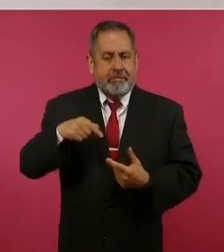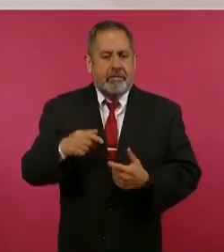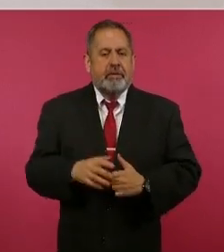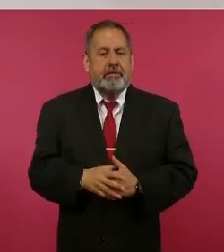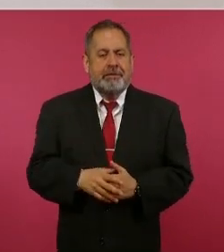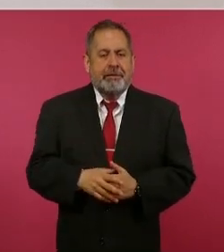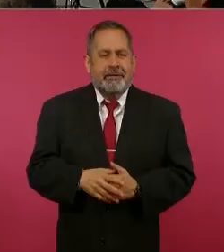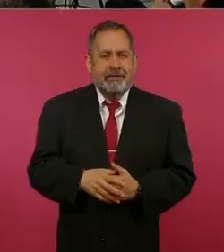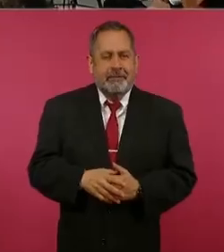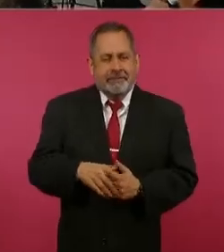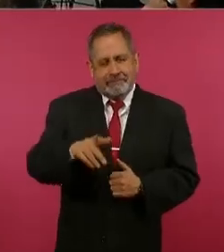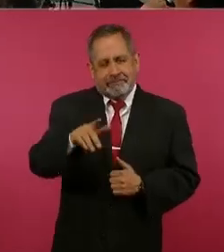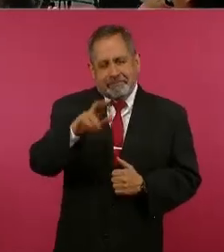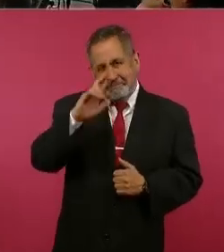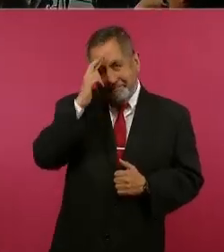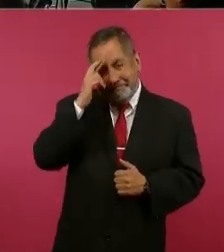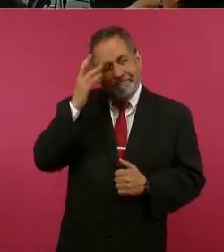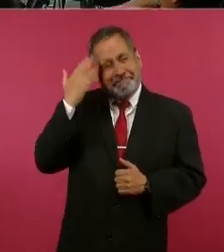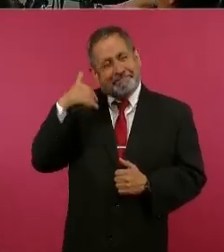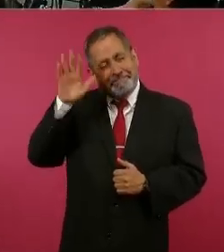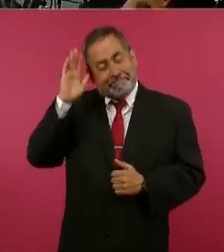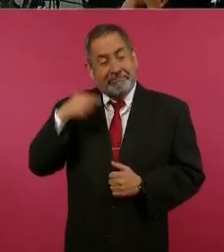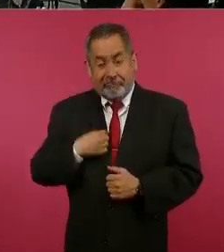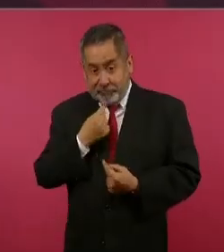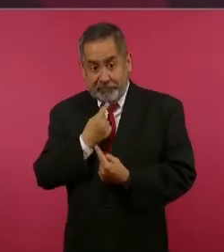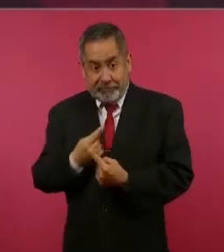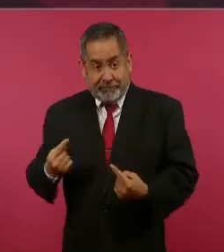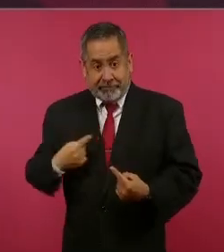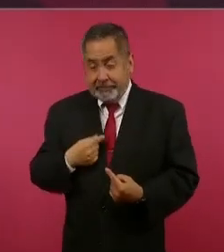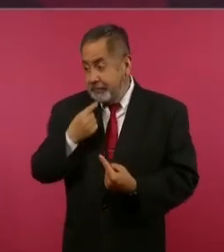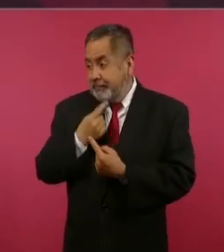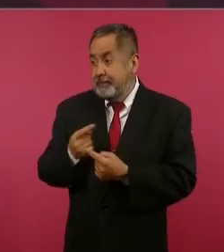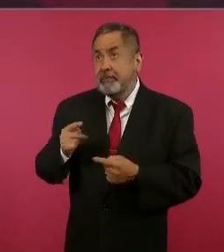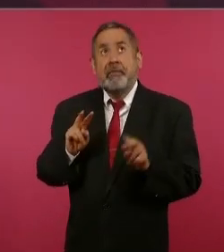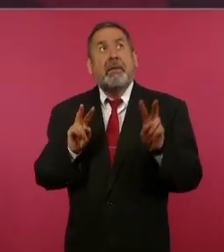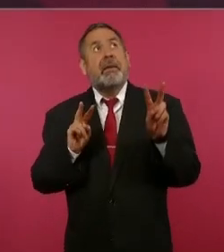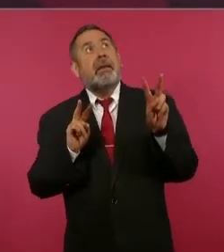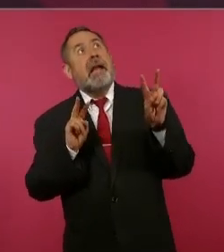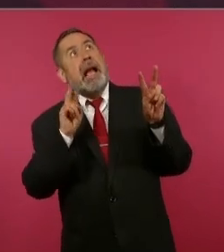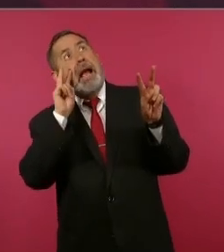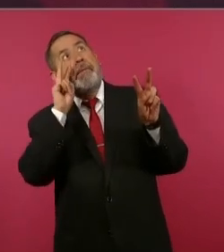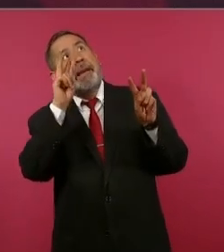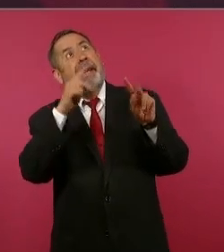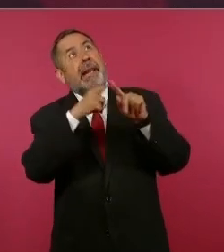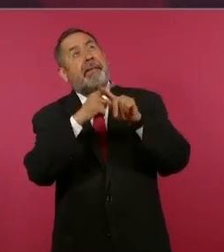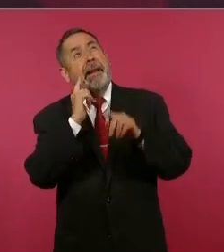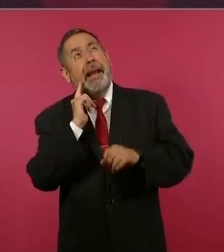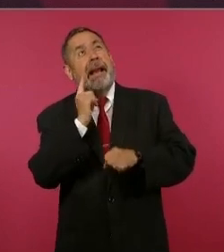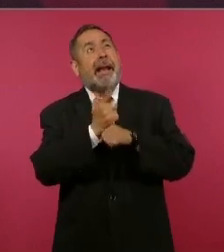Cuando éramos niños, allá en Tepeitán salíamos en la noche, a ver.